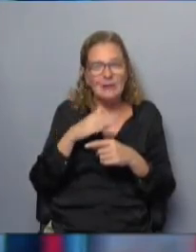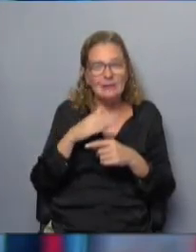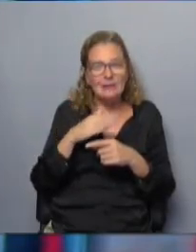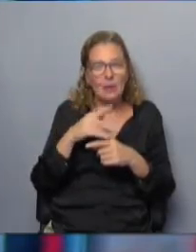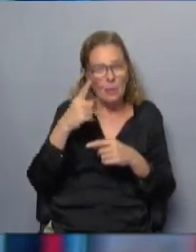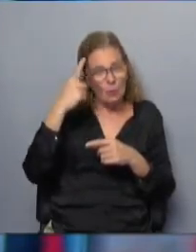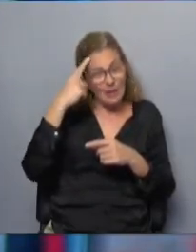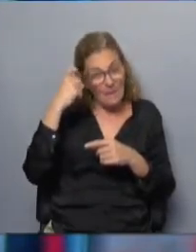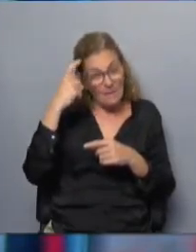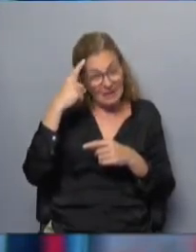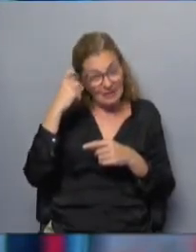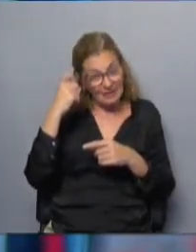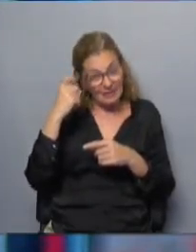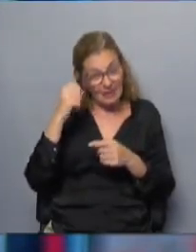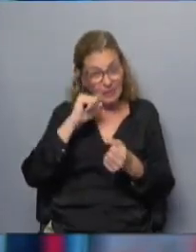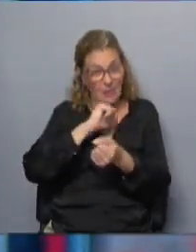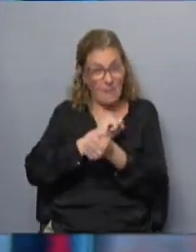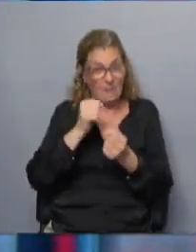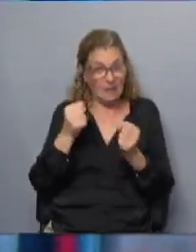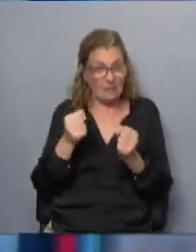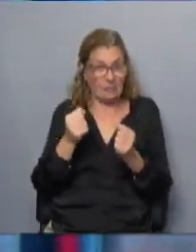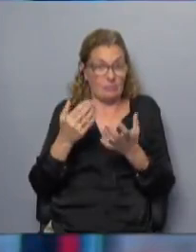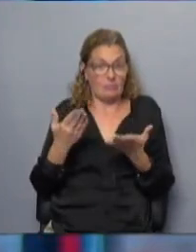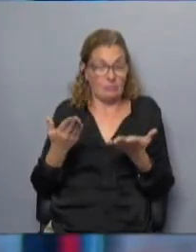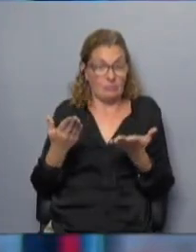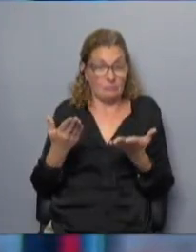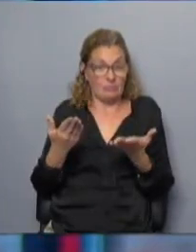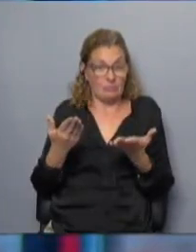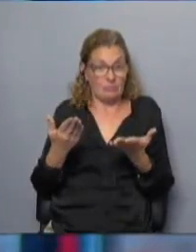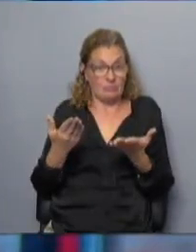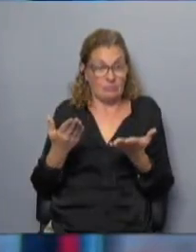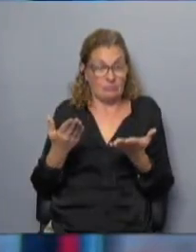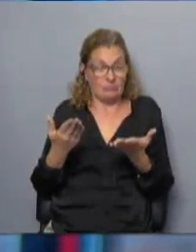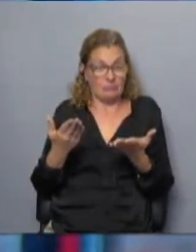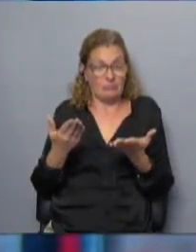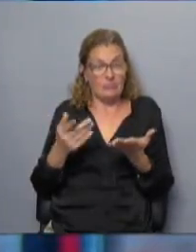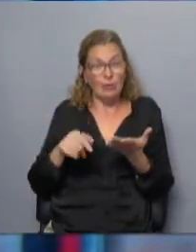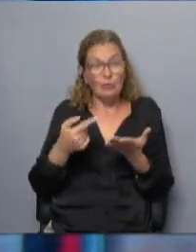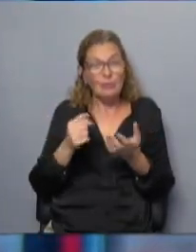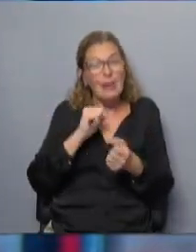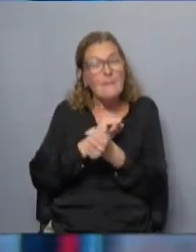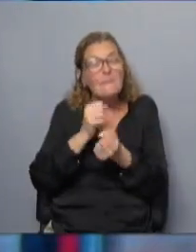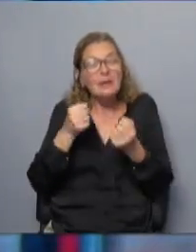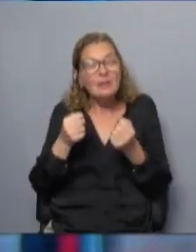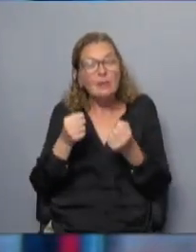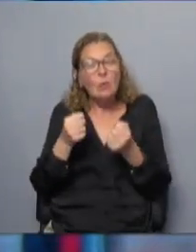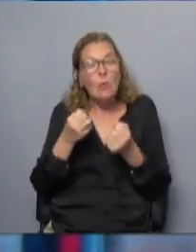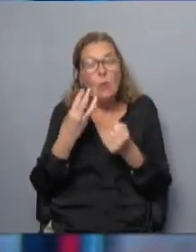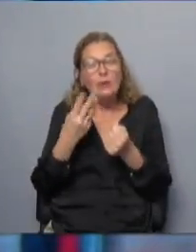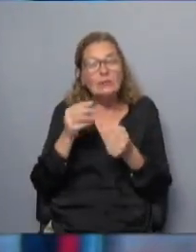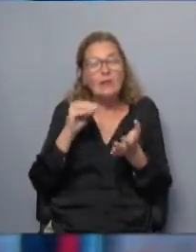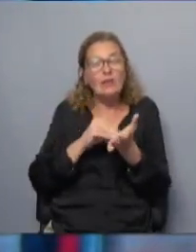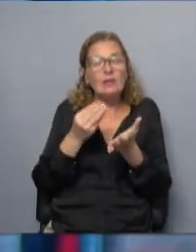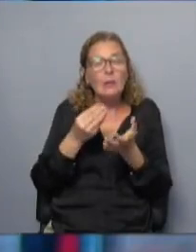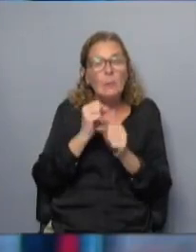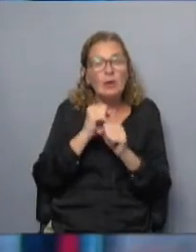es una experiencia que está preso no si no no la otra cosa si esta empresa cuantas veces yo puedo